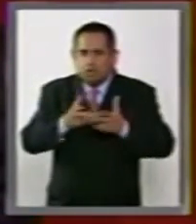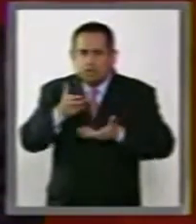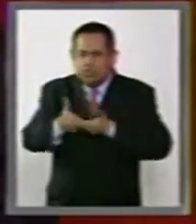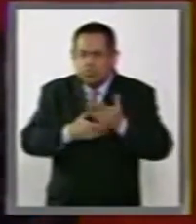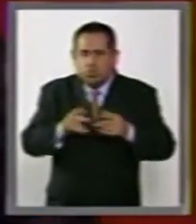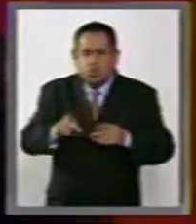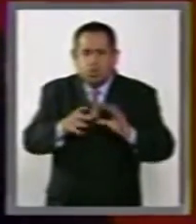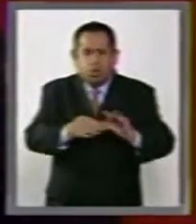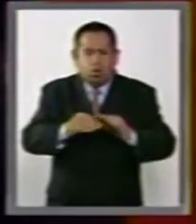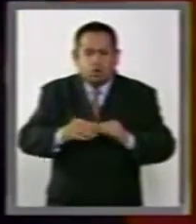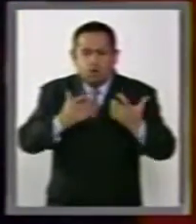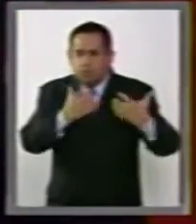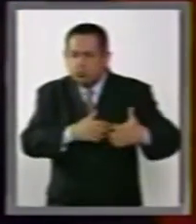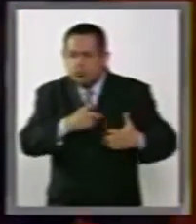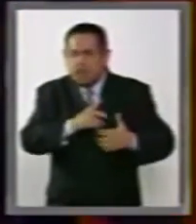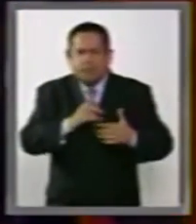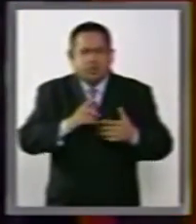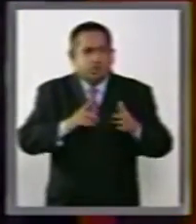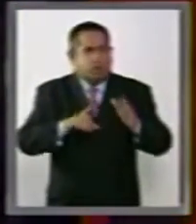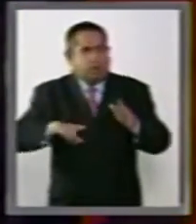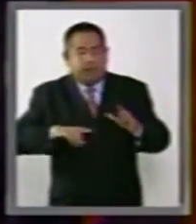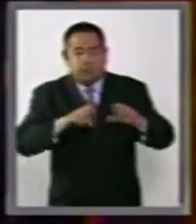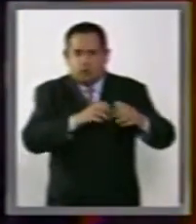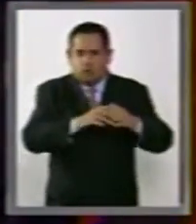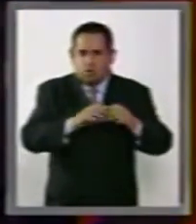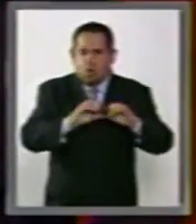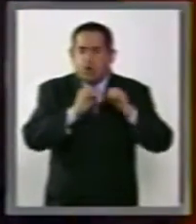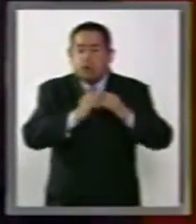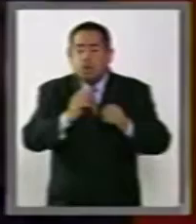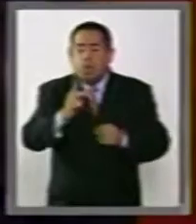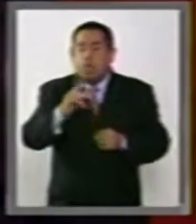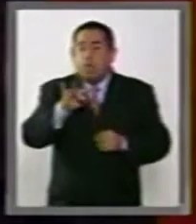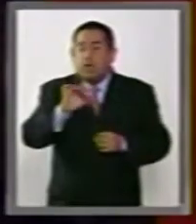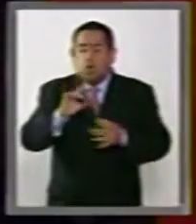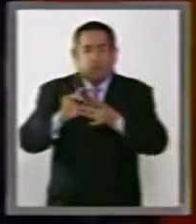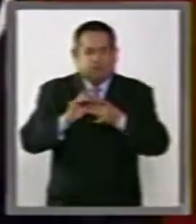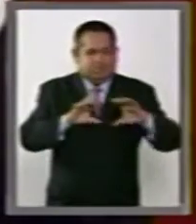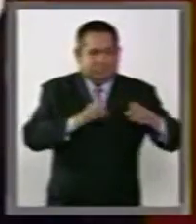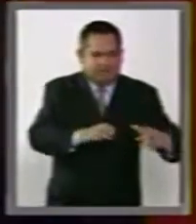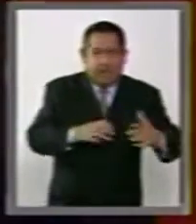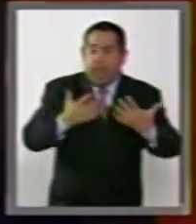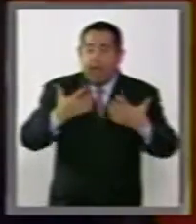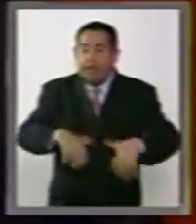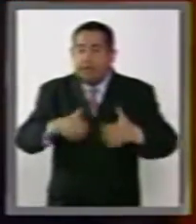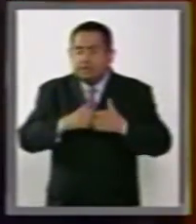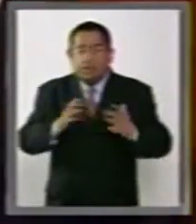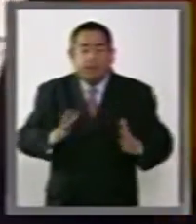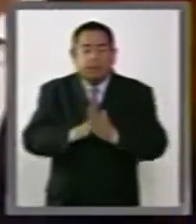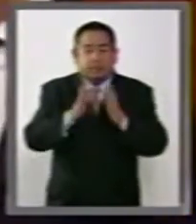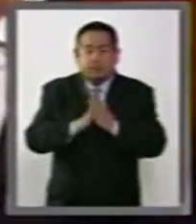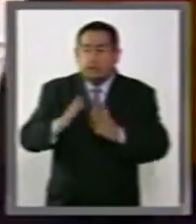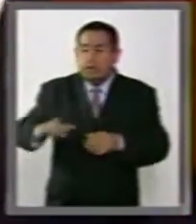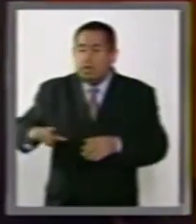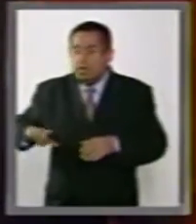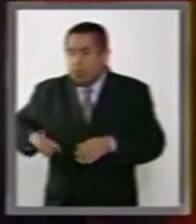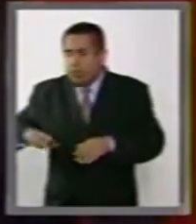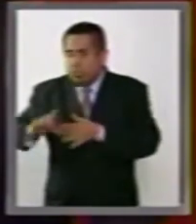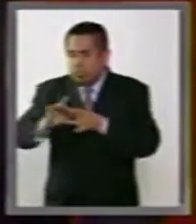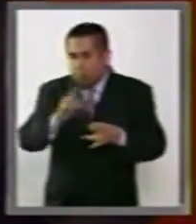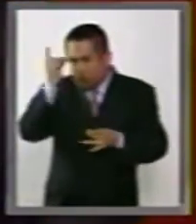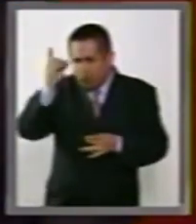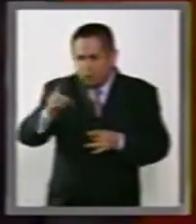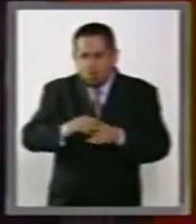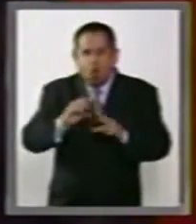públicos, funciones de las dependencias del Estado, organismos públicos descentralizados, empresas de participación estatal,